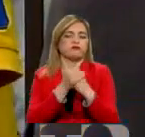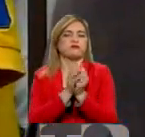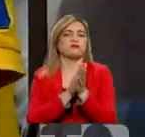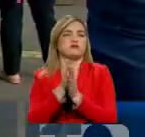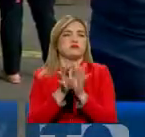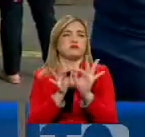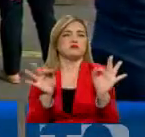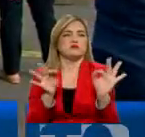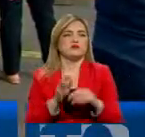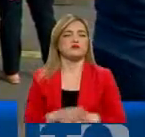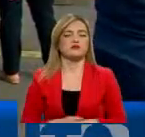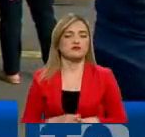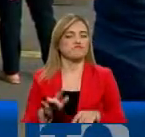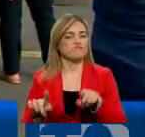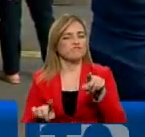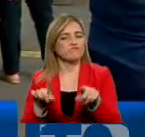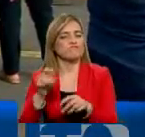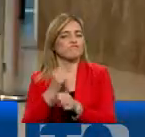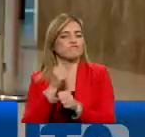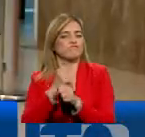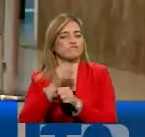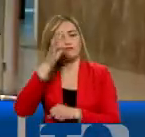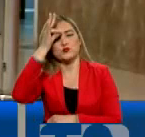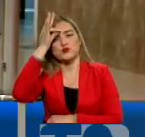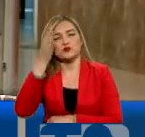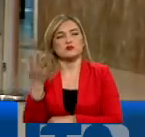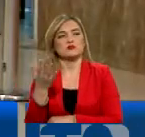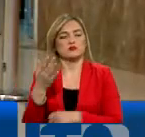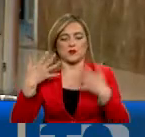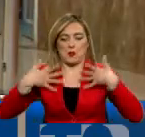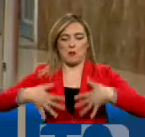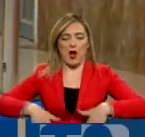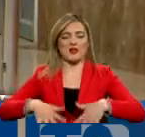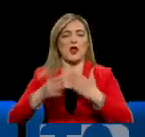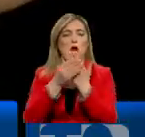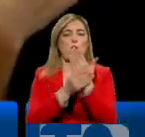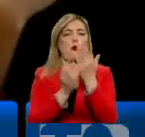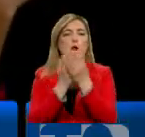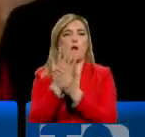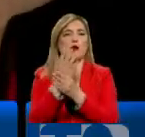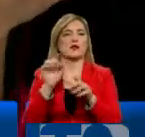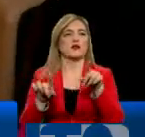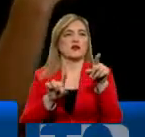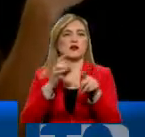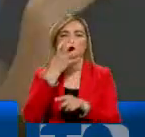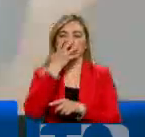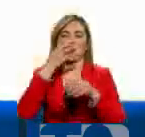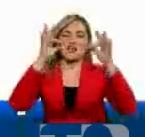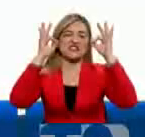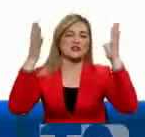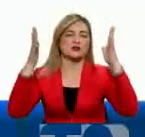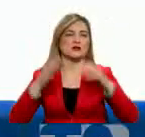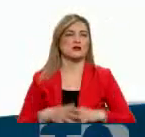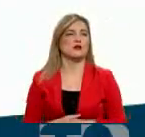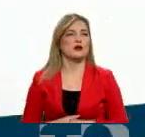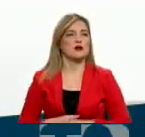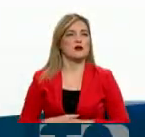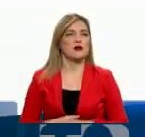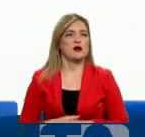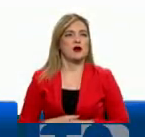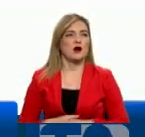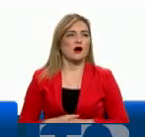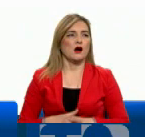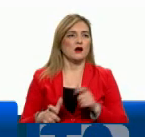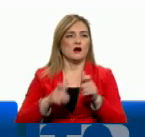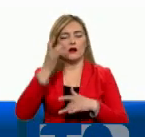no siempre, dicen los trabajadores del hospital, no hay ni batas, ni guantes, ni tampoco mascarillas. No hay mascarillas incluso